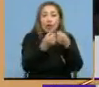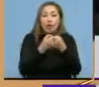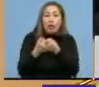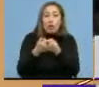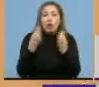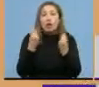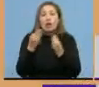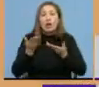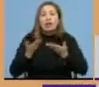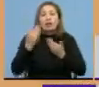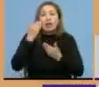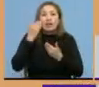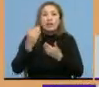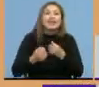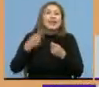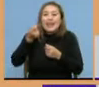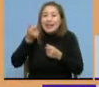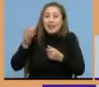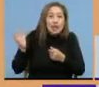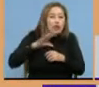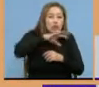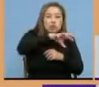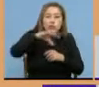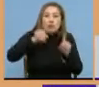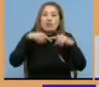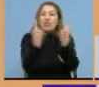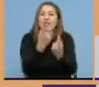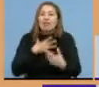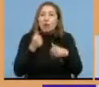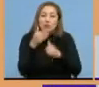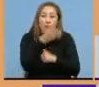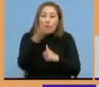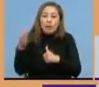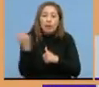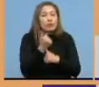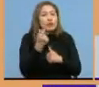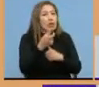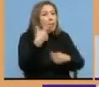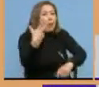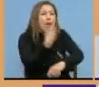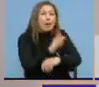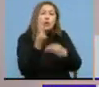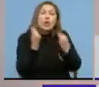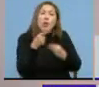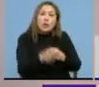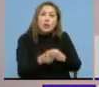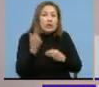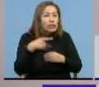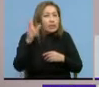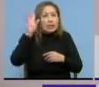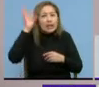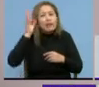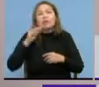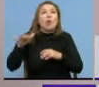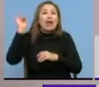que la atención por la tarde llegue a la mayoría de los puestos de salud también en cuanto a vacunas como están porque ciertamente habíamos recibido la